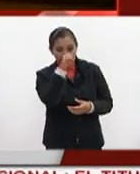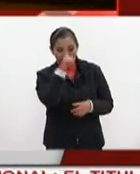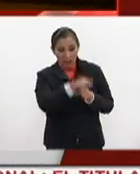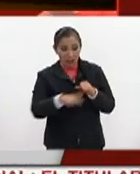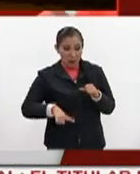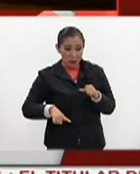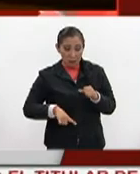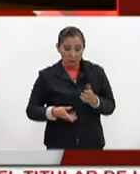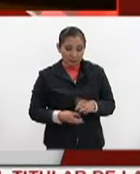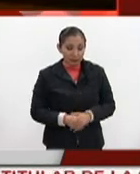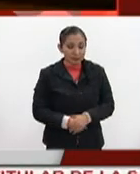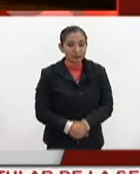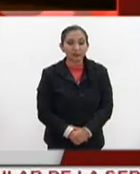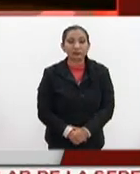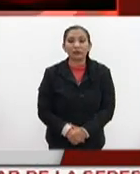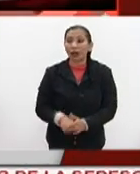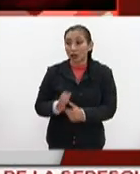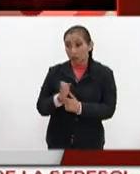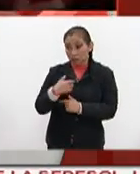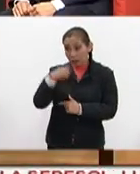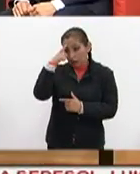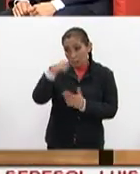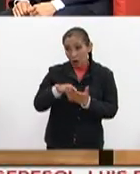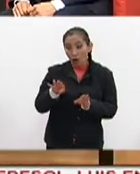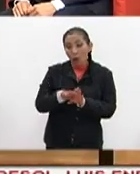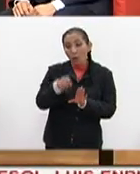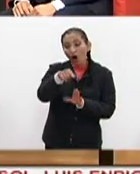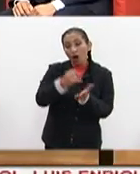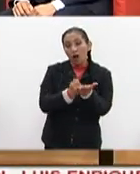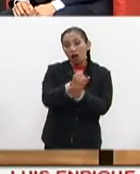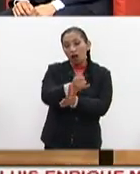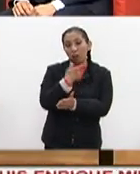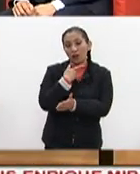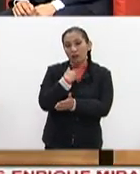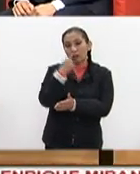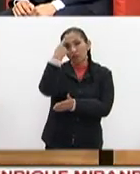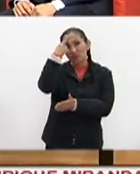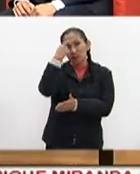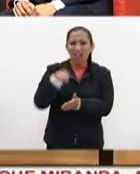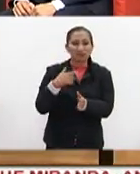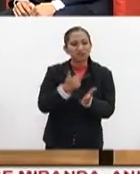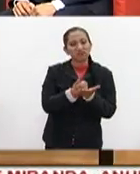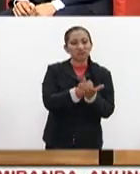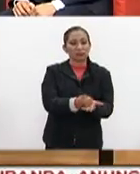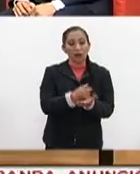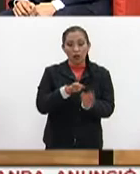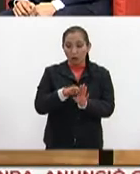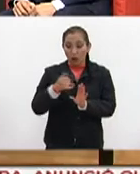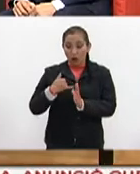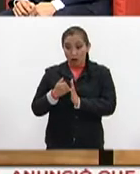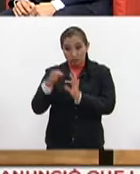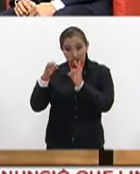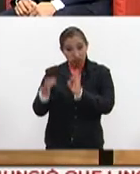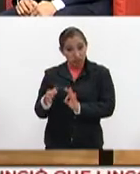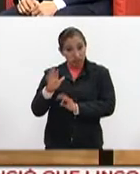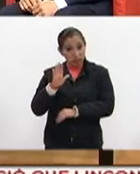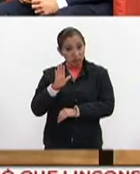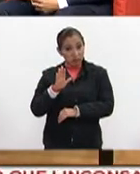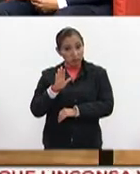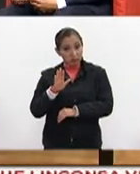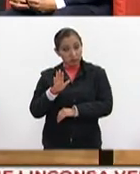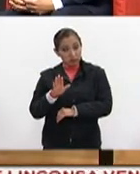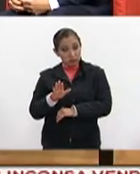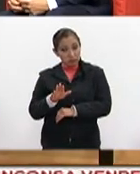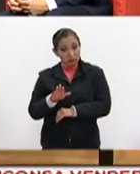secretario de Estado. Entonces, ¿podríamos considerarla de entrada como una decisión política más que una decisión real